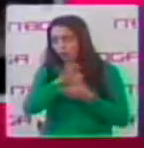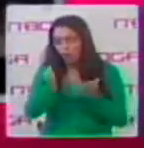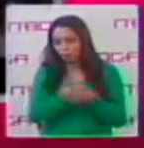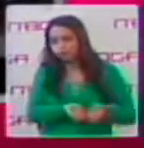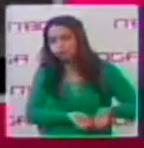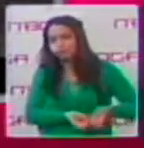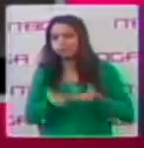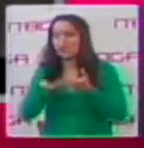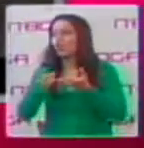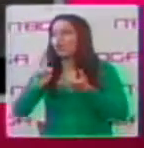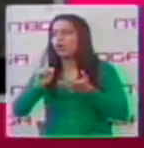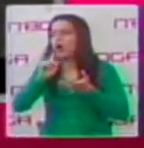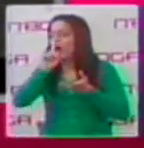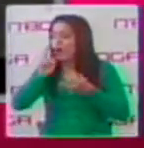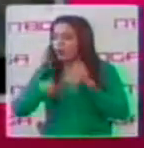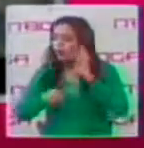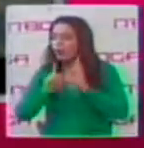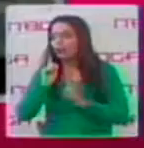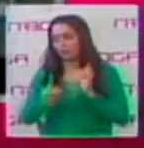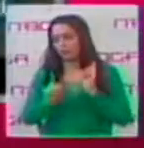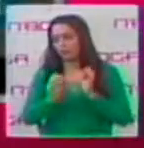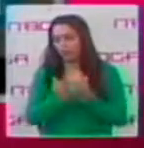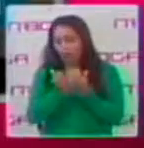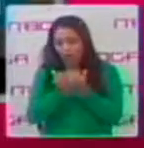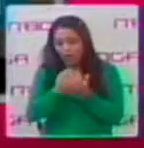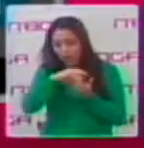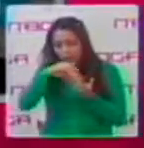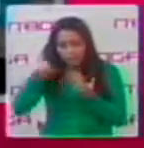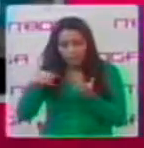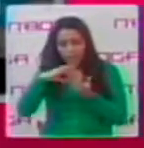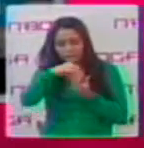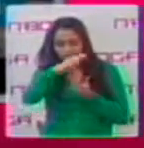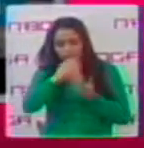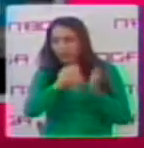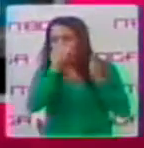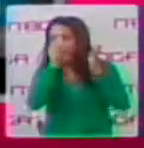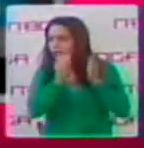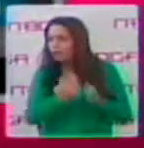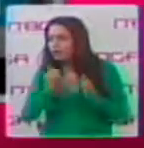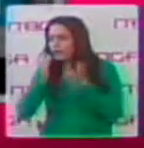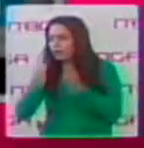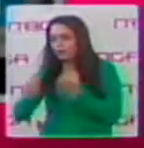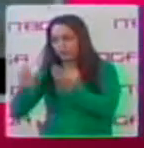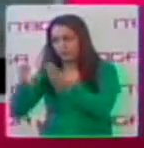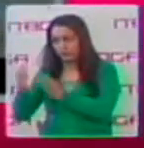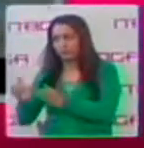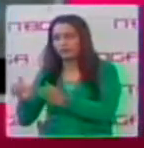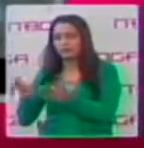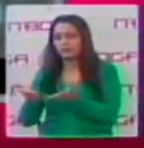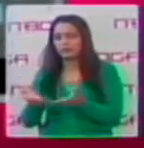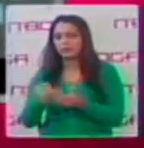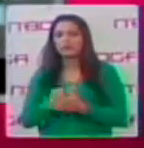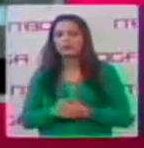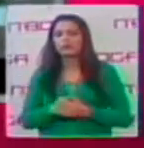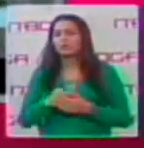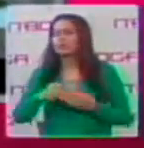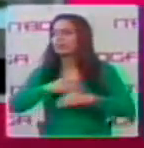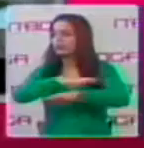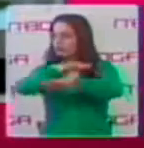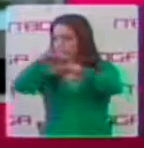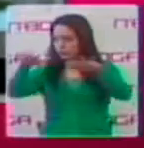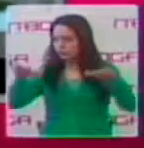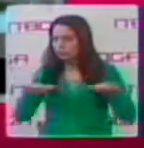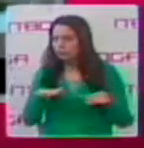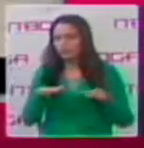llamar. Entonces, la clasificación responsable, esta campaña va difundida a nivel